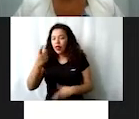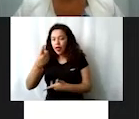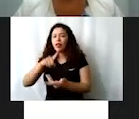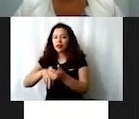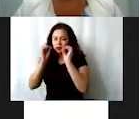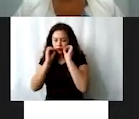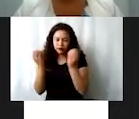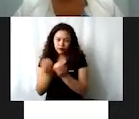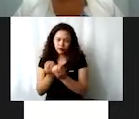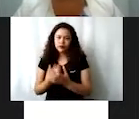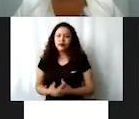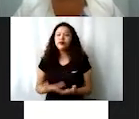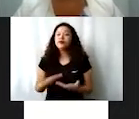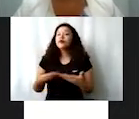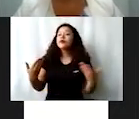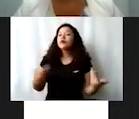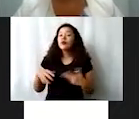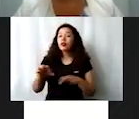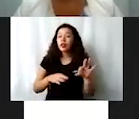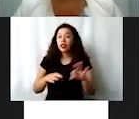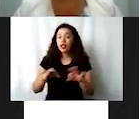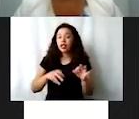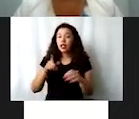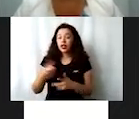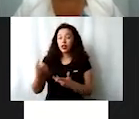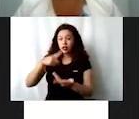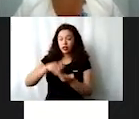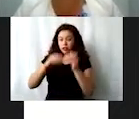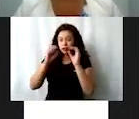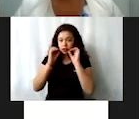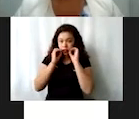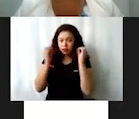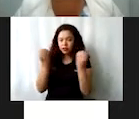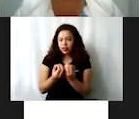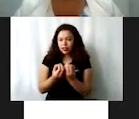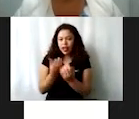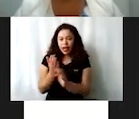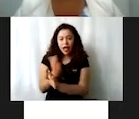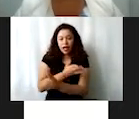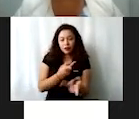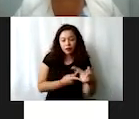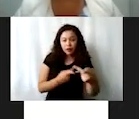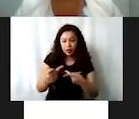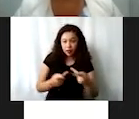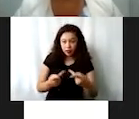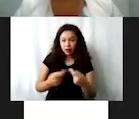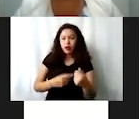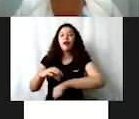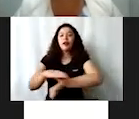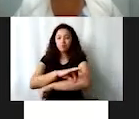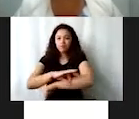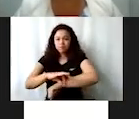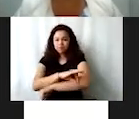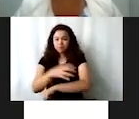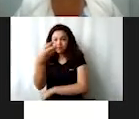caso, el trabajo en las organizaciones pues debe ser planeado, diseñado y organizado. Cuando hablo